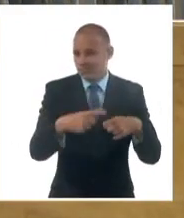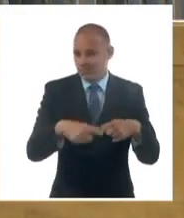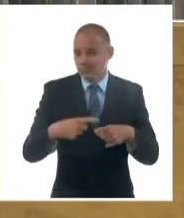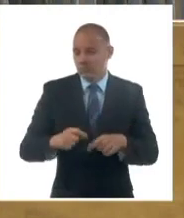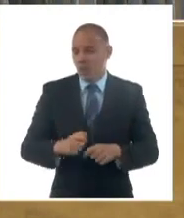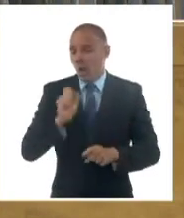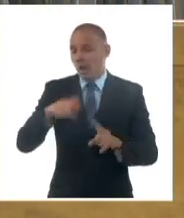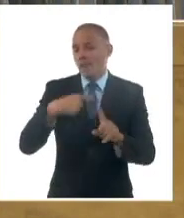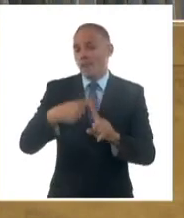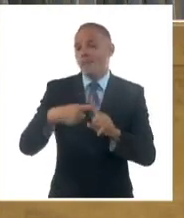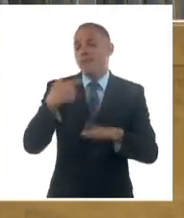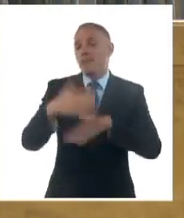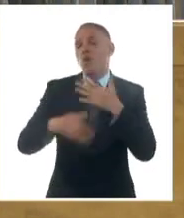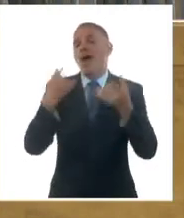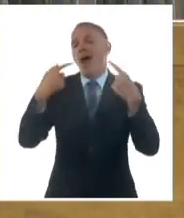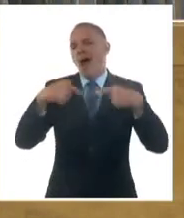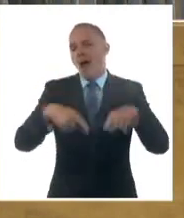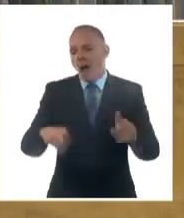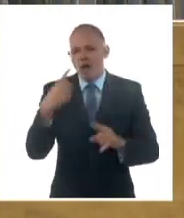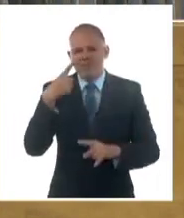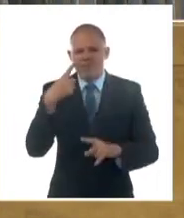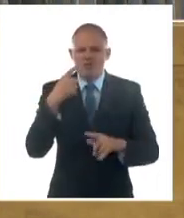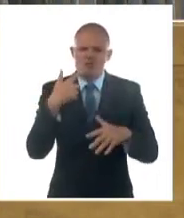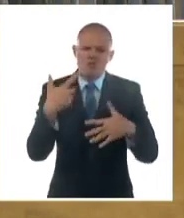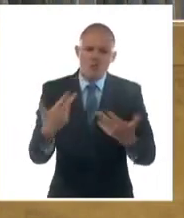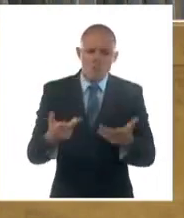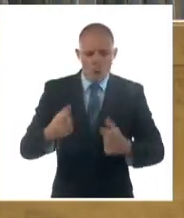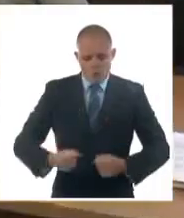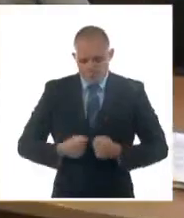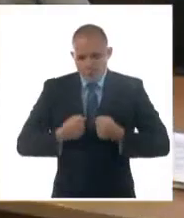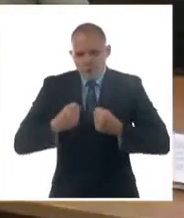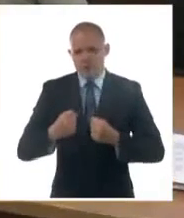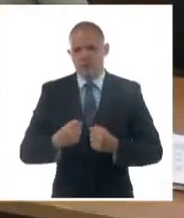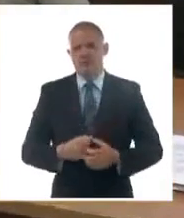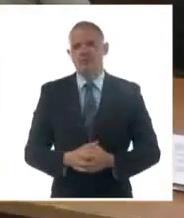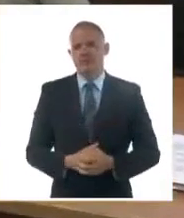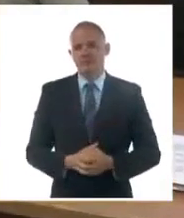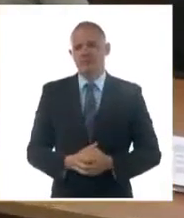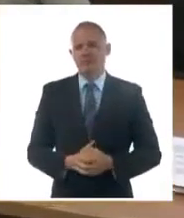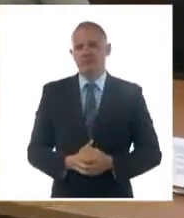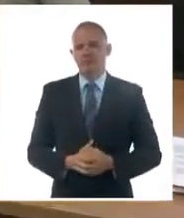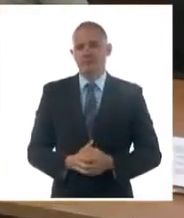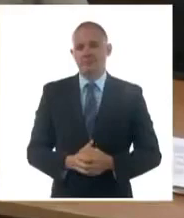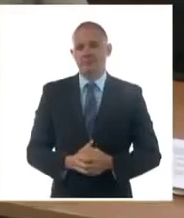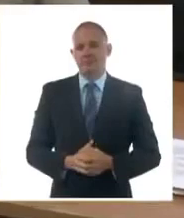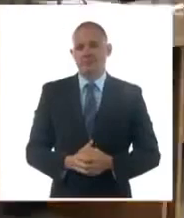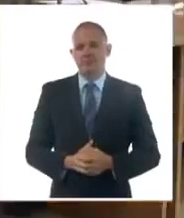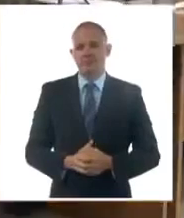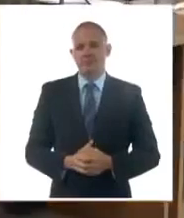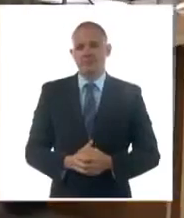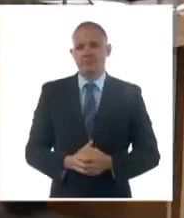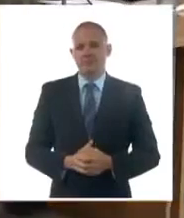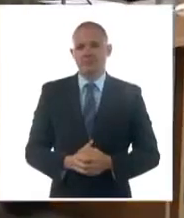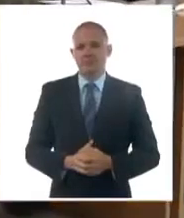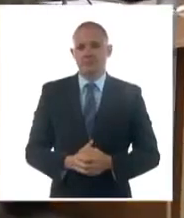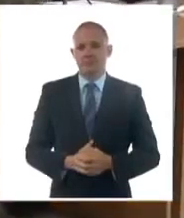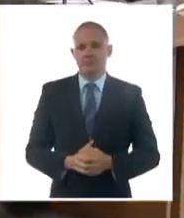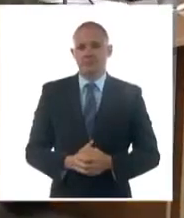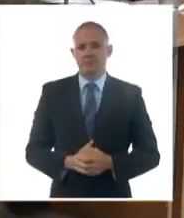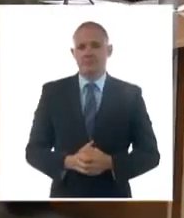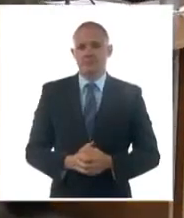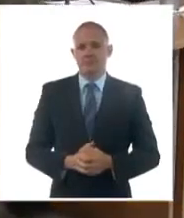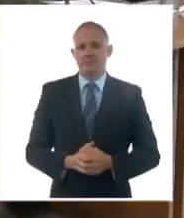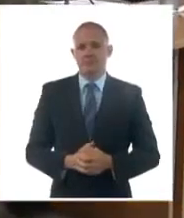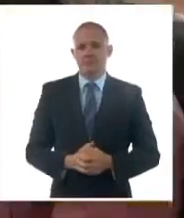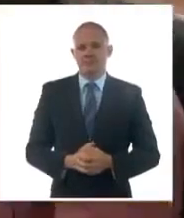los problemas con nuestros propios recursos, esfuerzos e inteligencia. Durante sus 11 años de fundada, la Escuela Superior de Cuadros